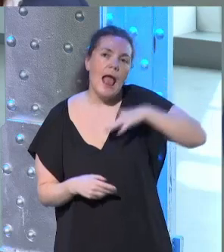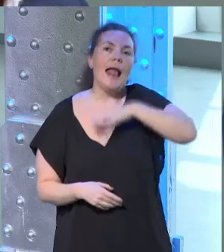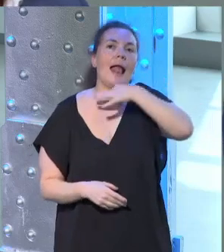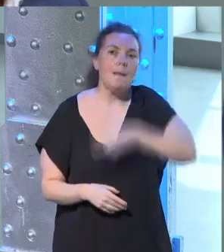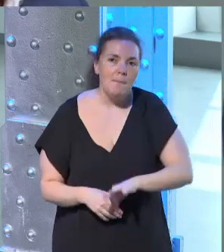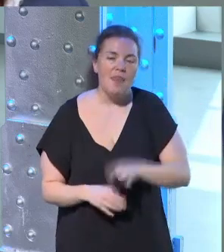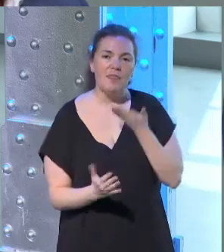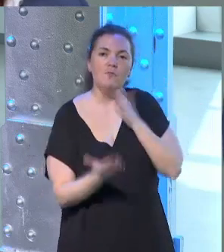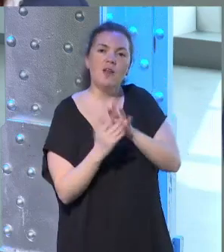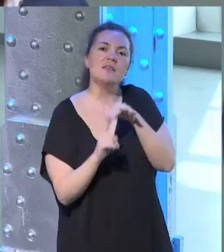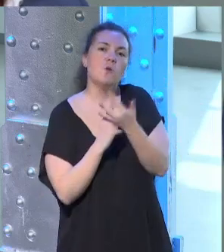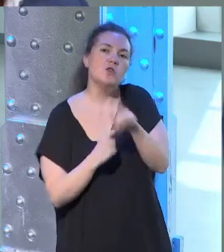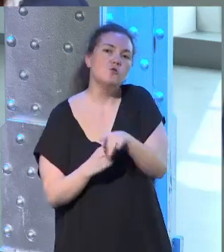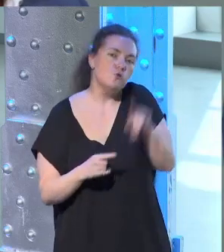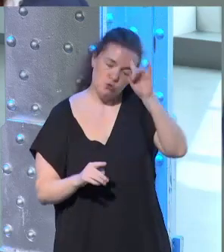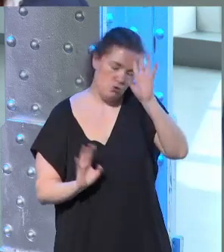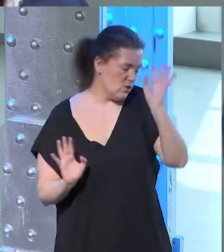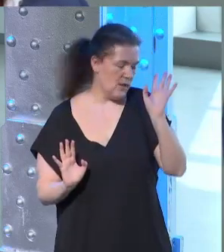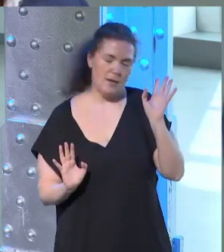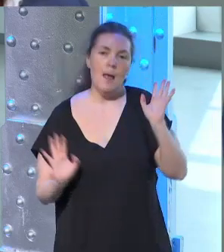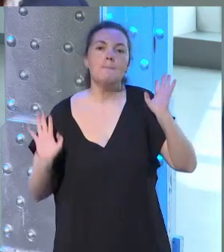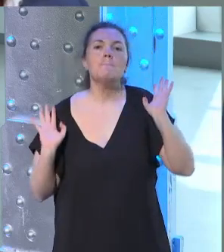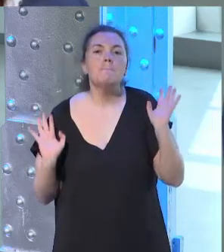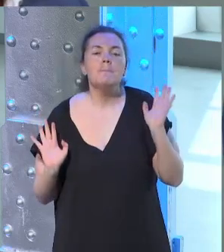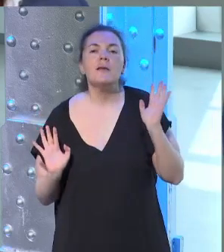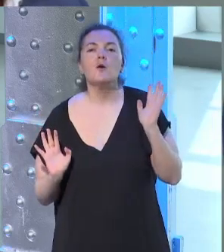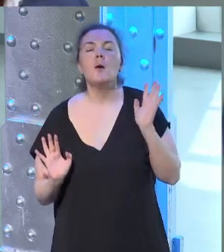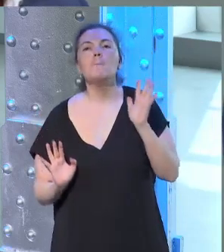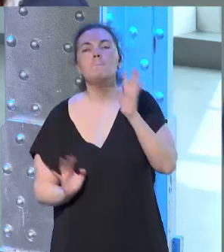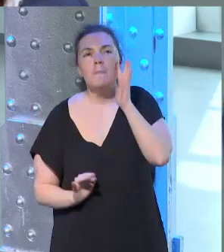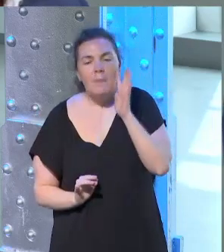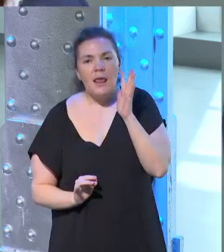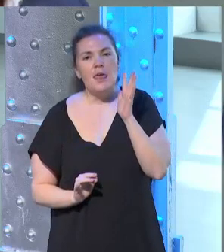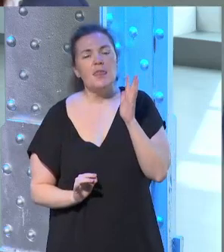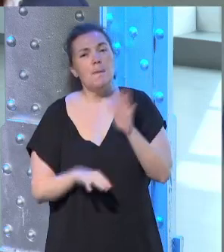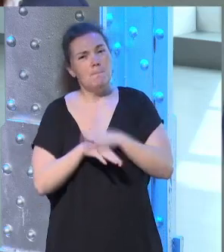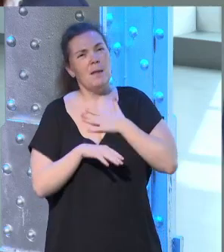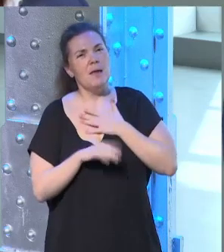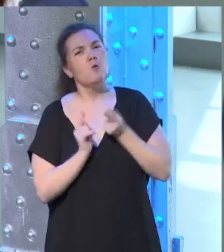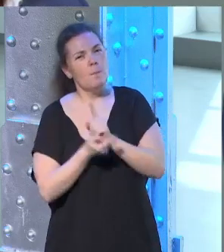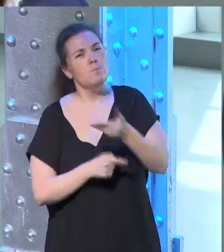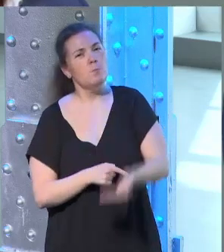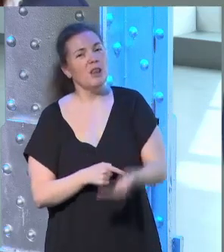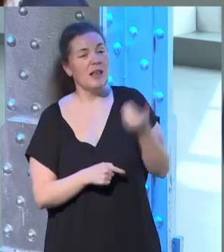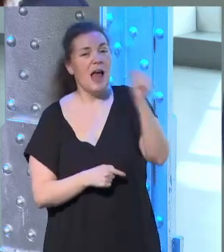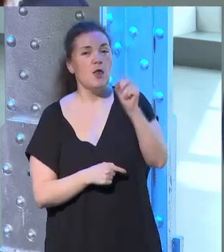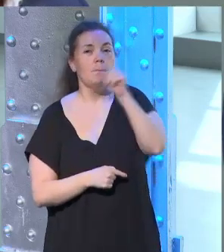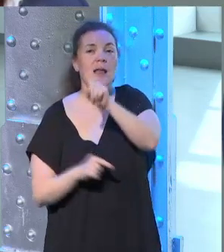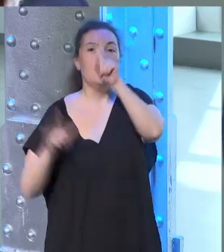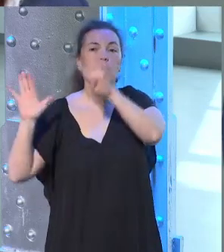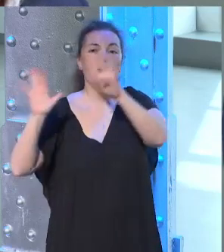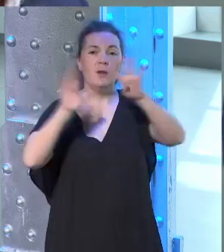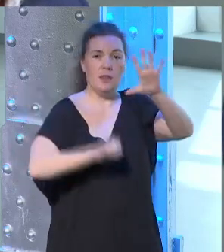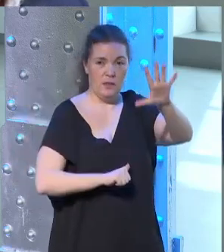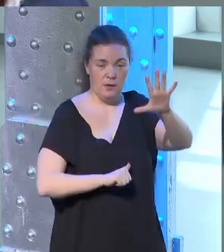hacer frente a esta cuestión, porque creo que hay un cambio para mí muy importante que se produce en el año